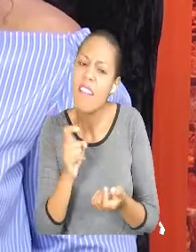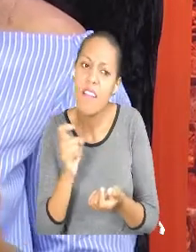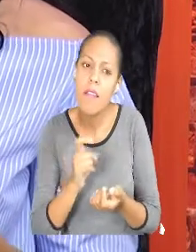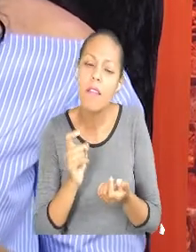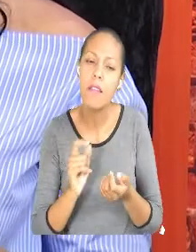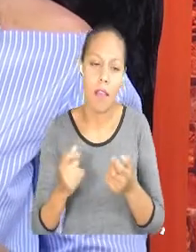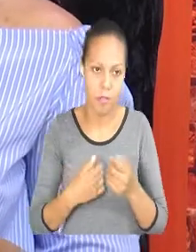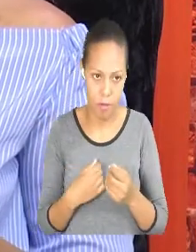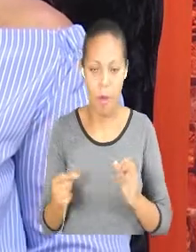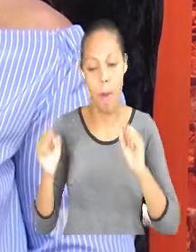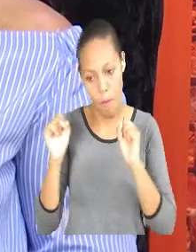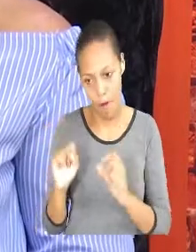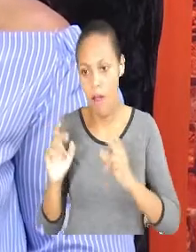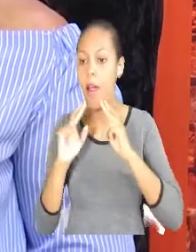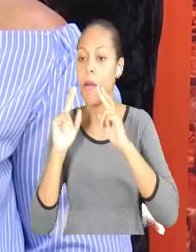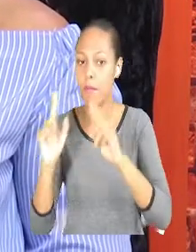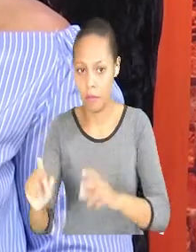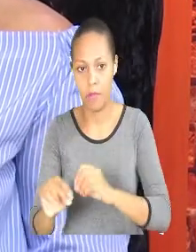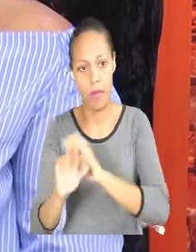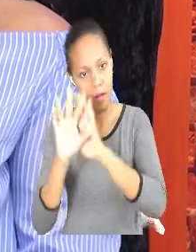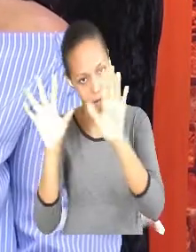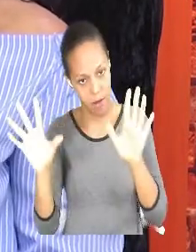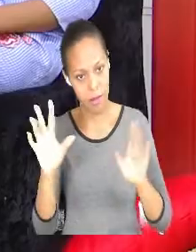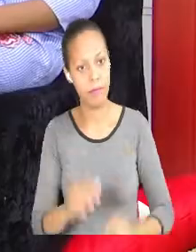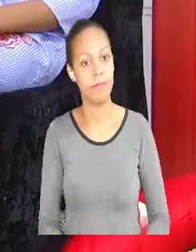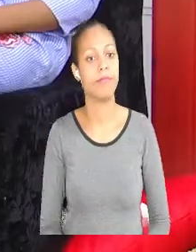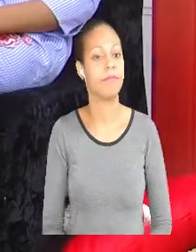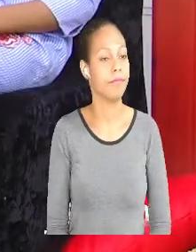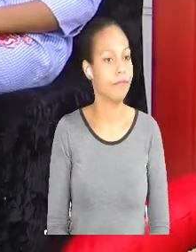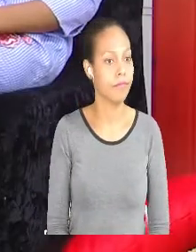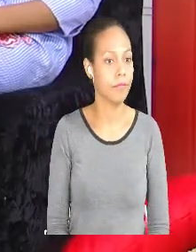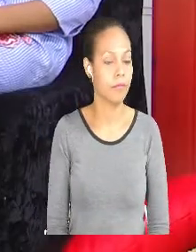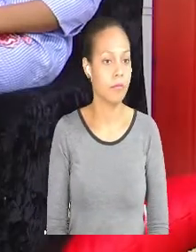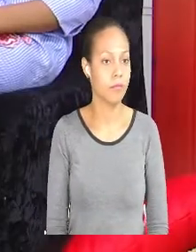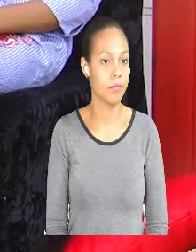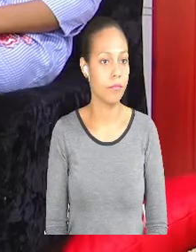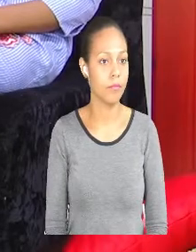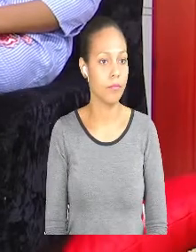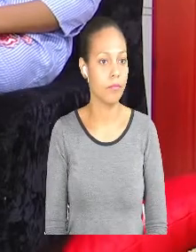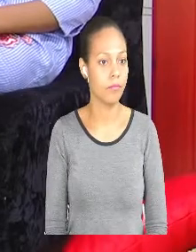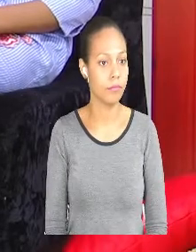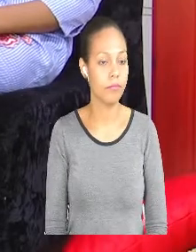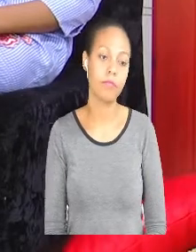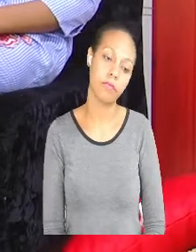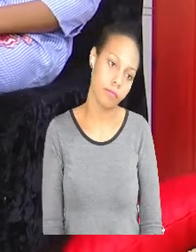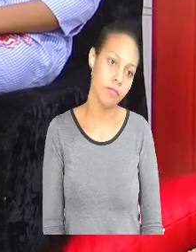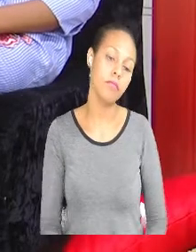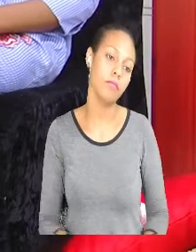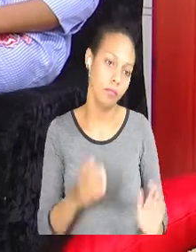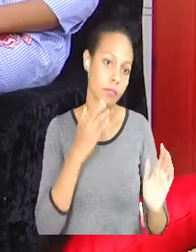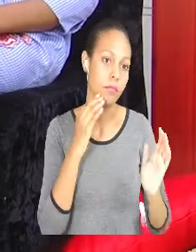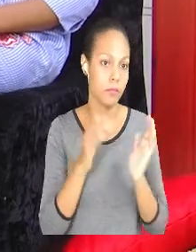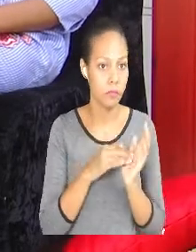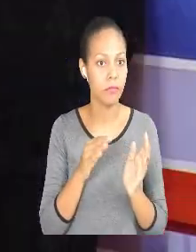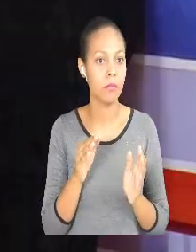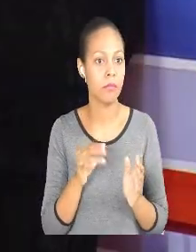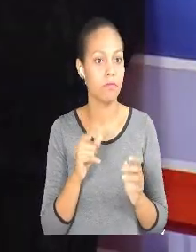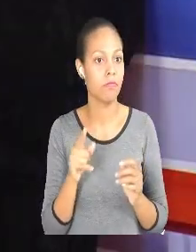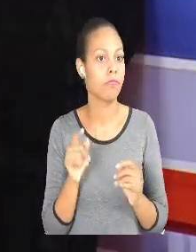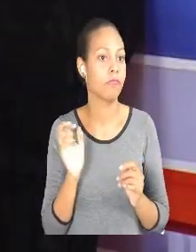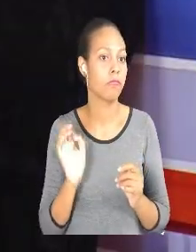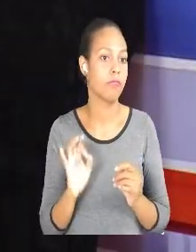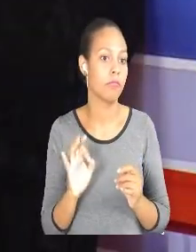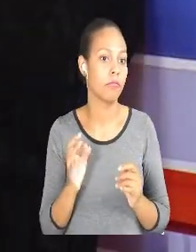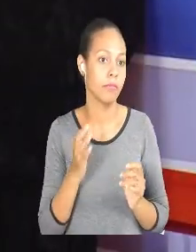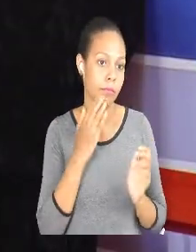momento, y así poder dar una buena respuesta también. Bueno, realmente una de las relaciones que constantemente